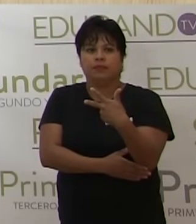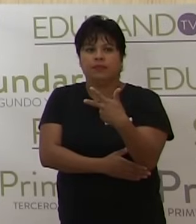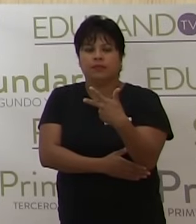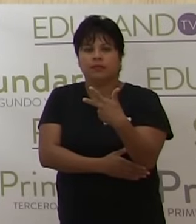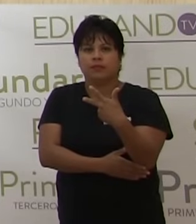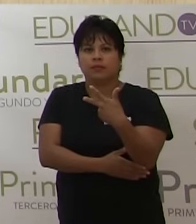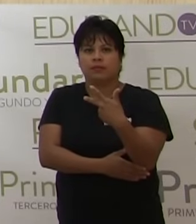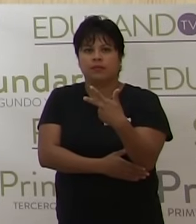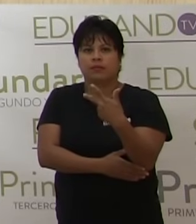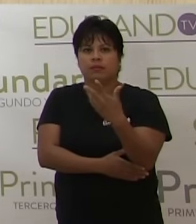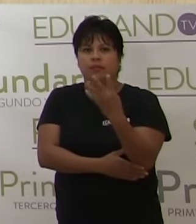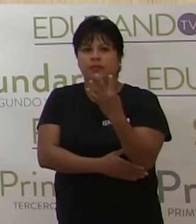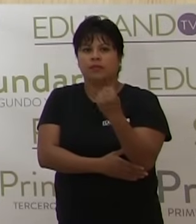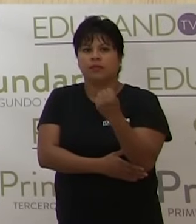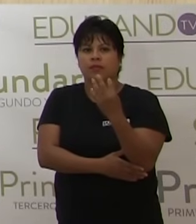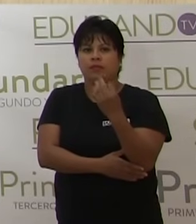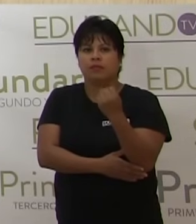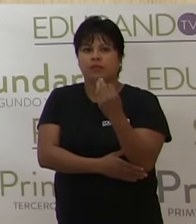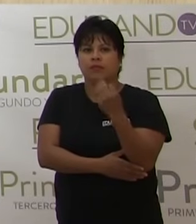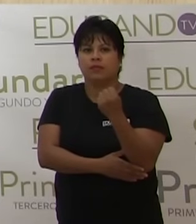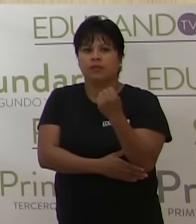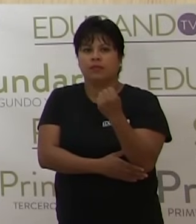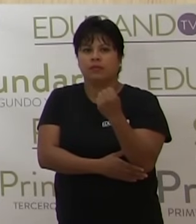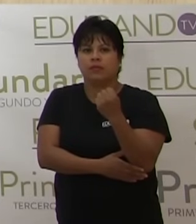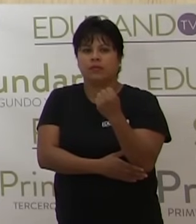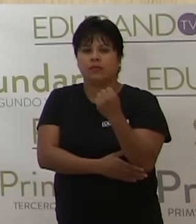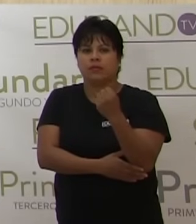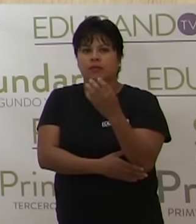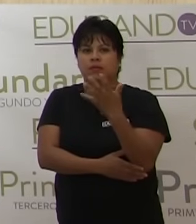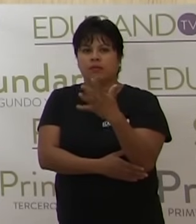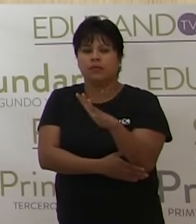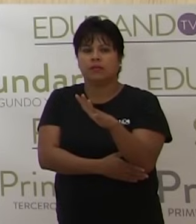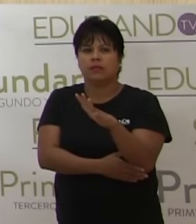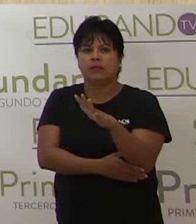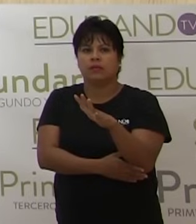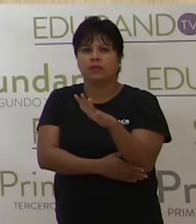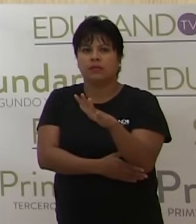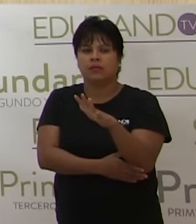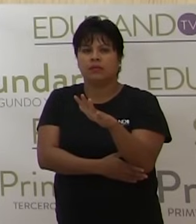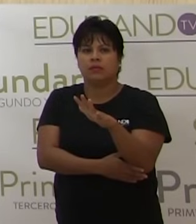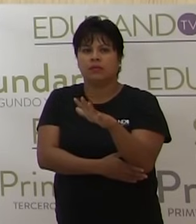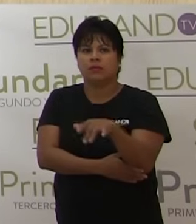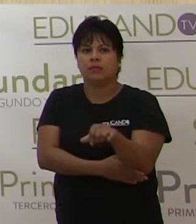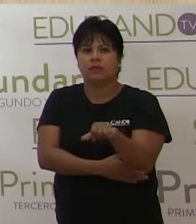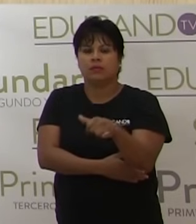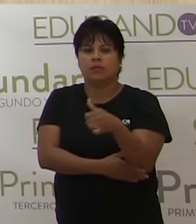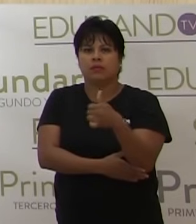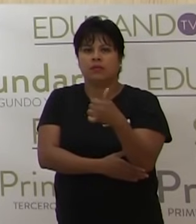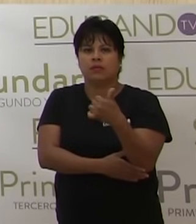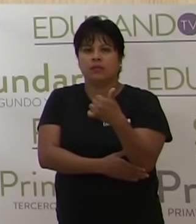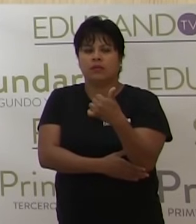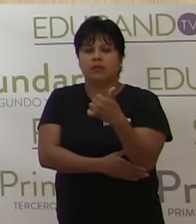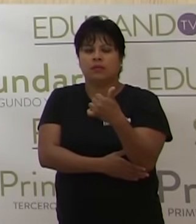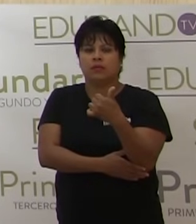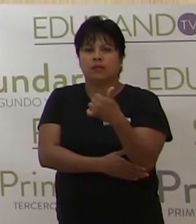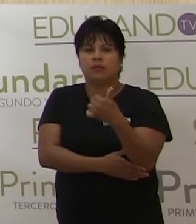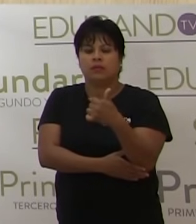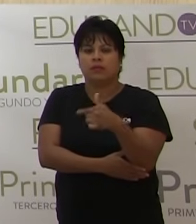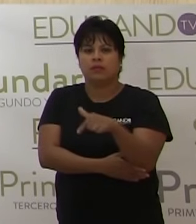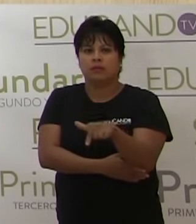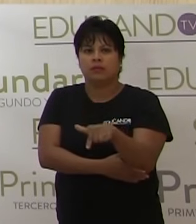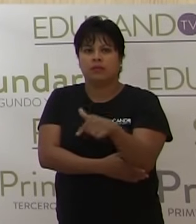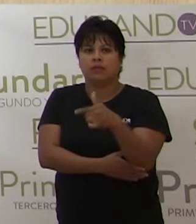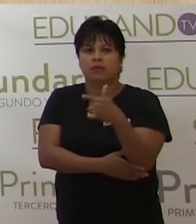7 8 9 10